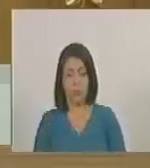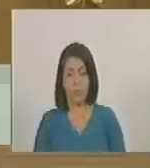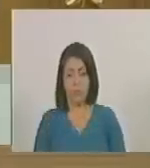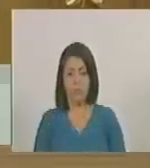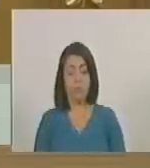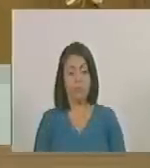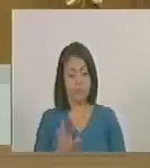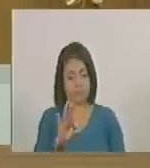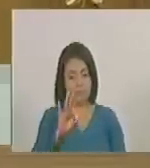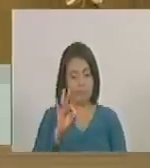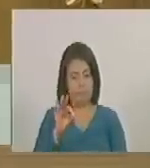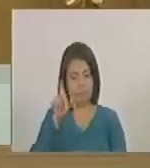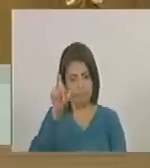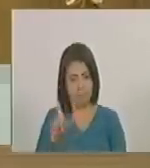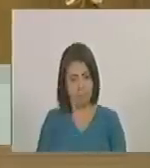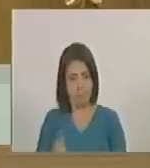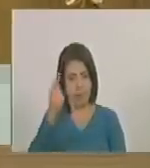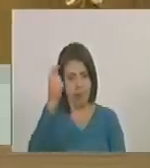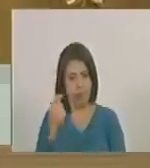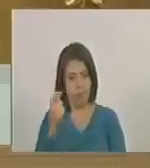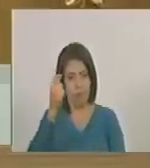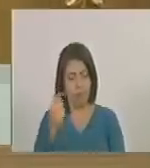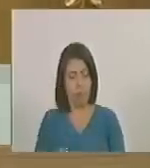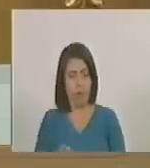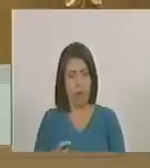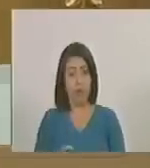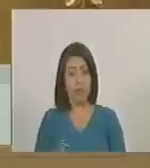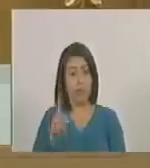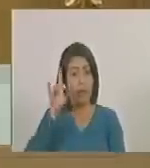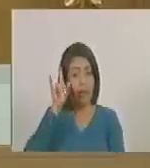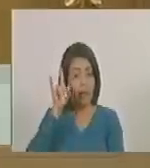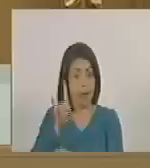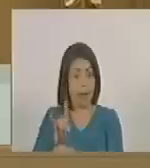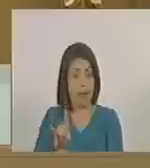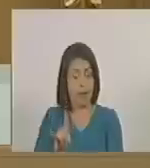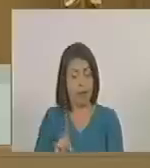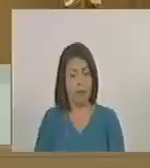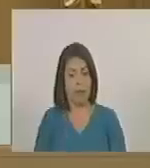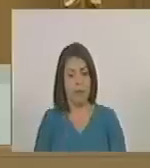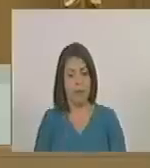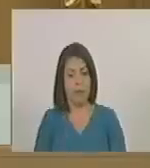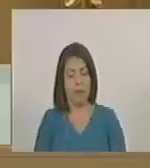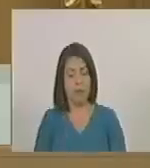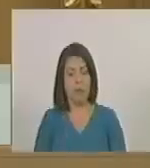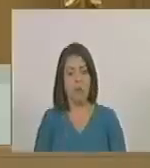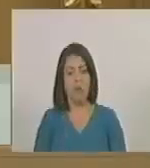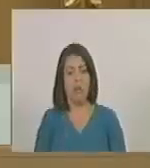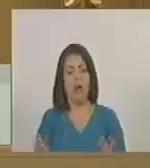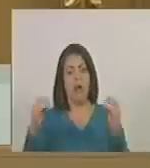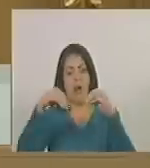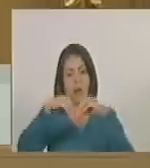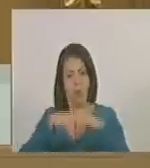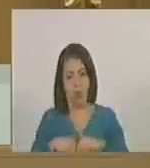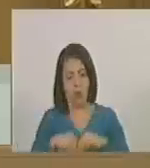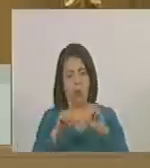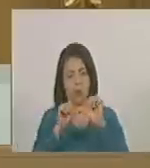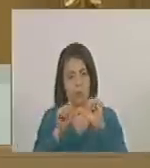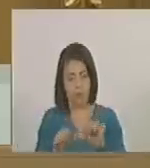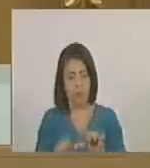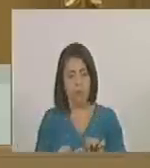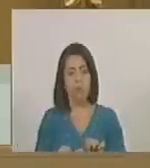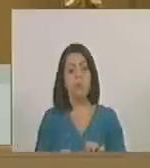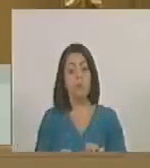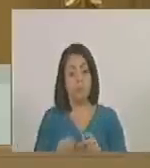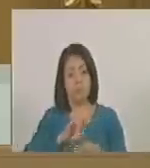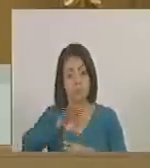fuera electo diputado y ante la traición del pacto de punto fijo al